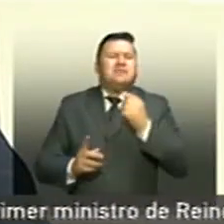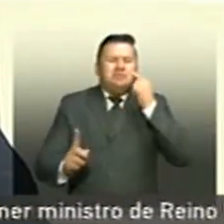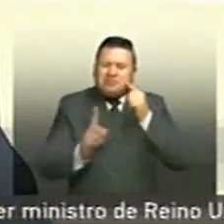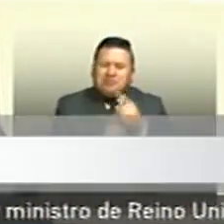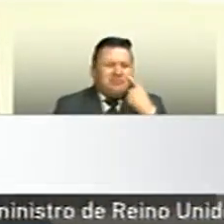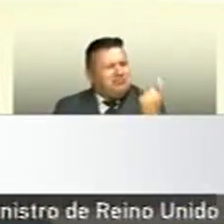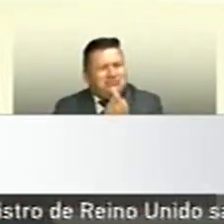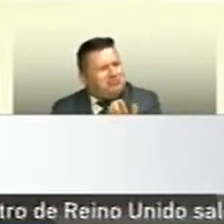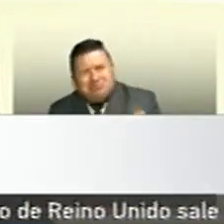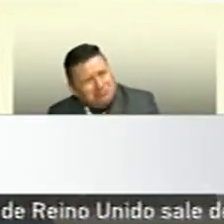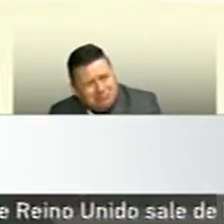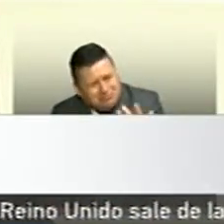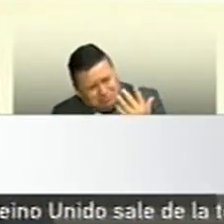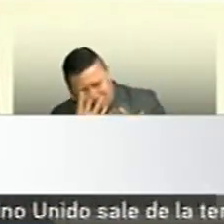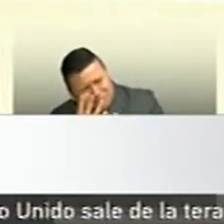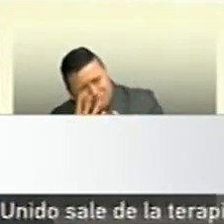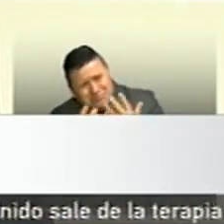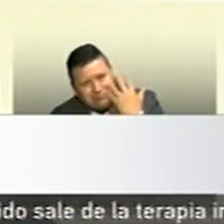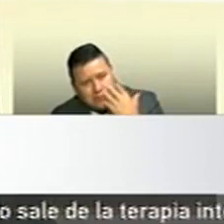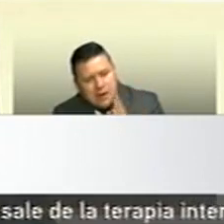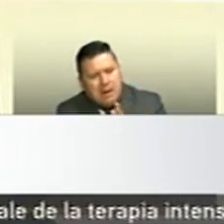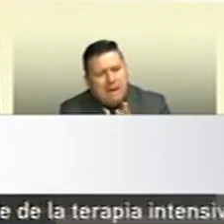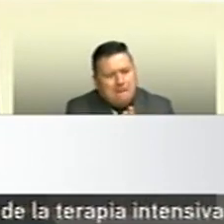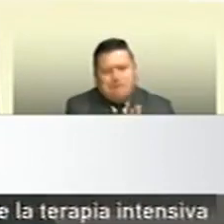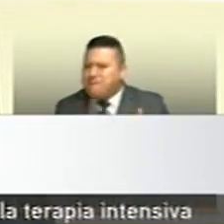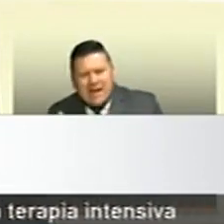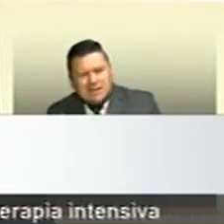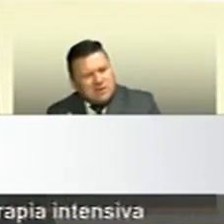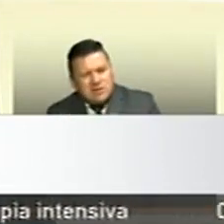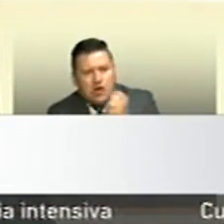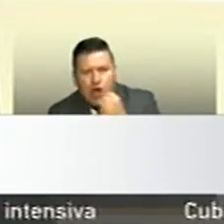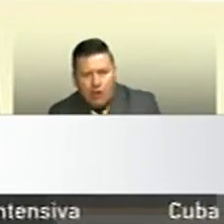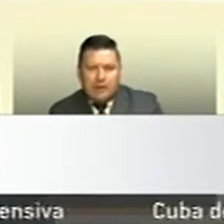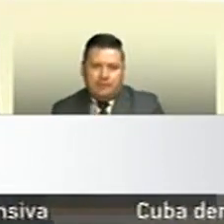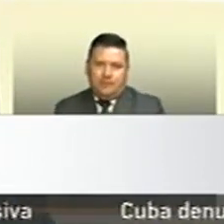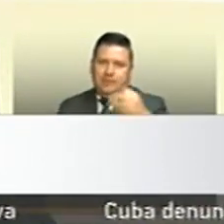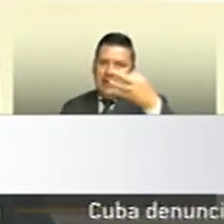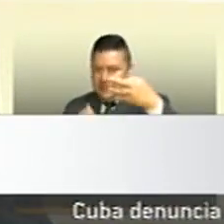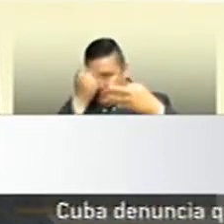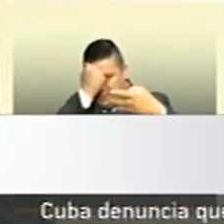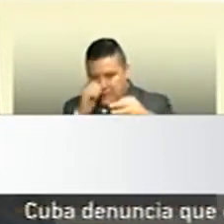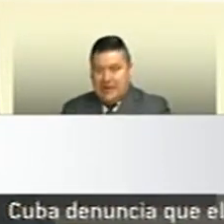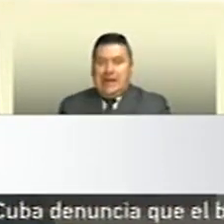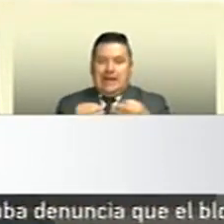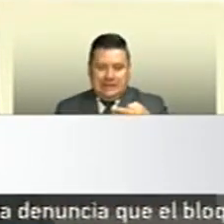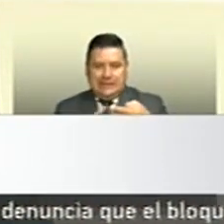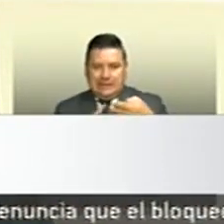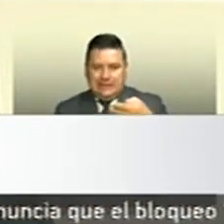buscamos con esta extensión del aislamiento preventivo obligatorio? Yo diría que tres cosas. La